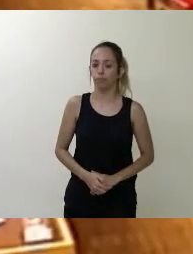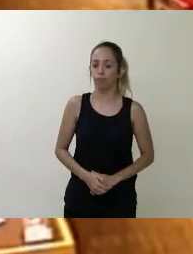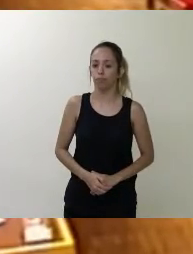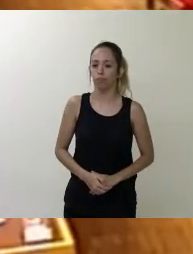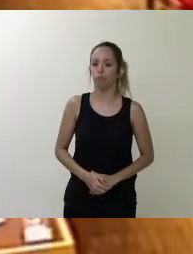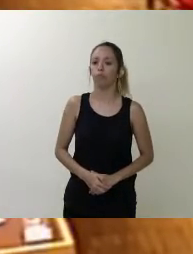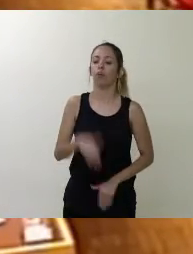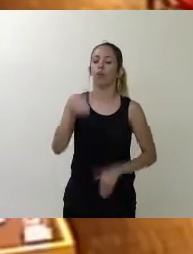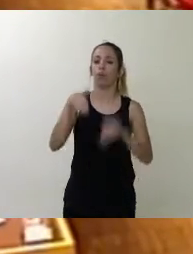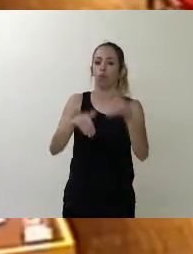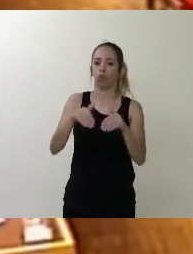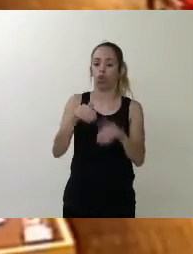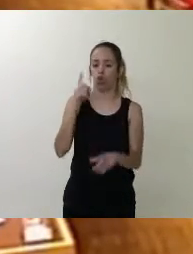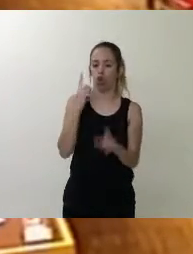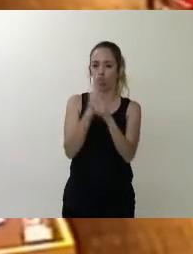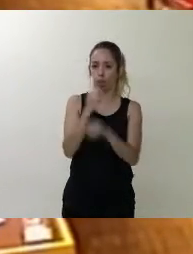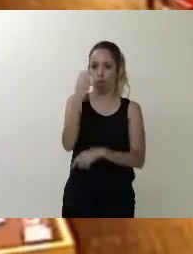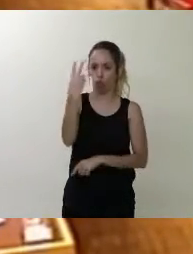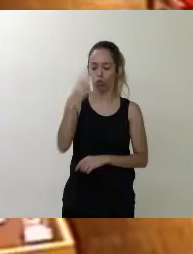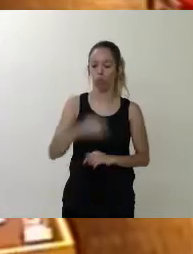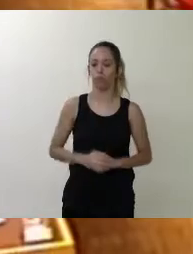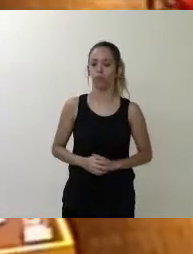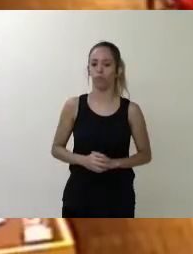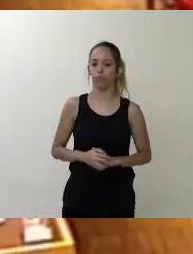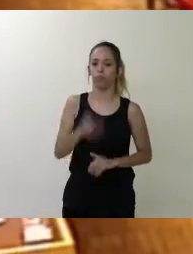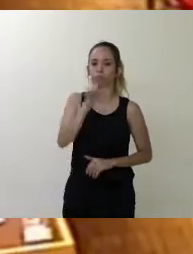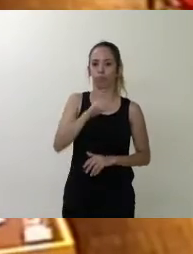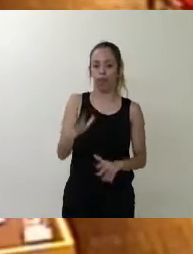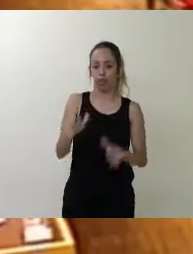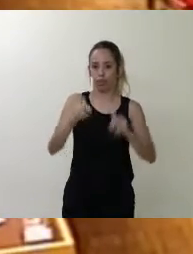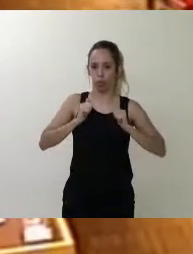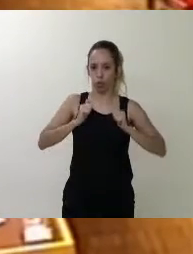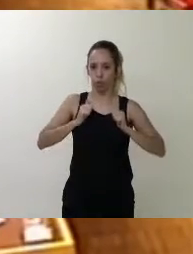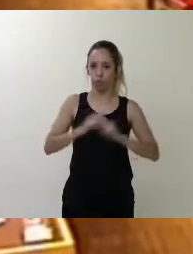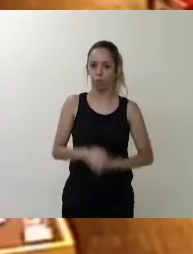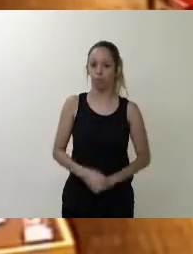¿Votos en contra? ¿Abstenciones?